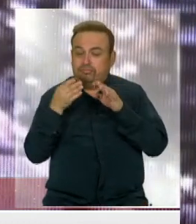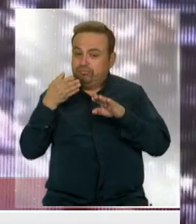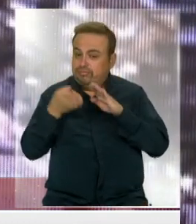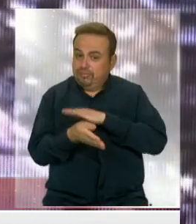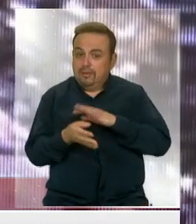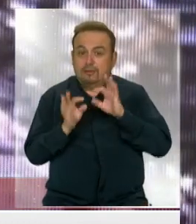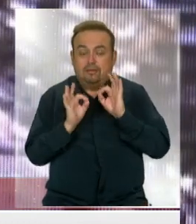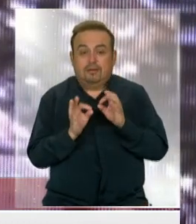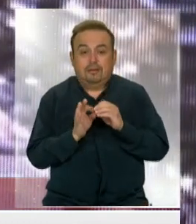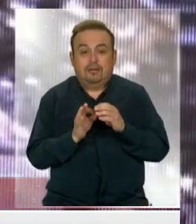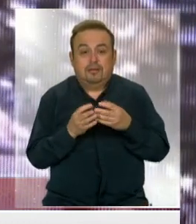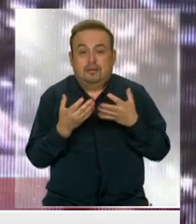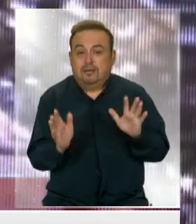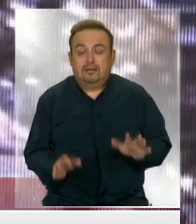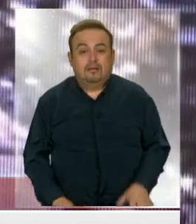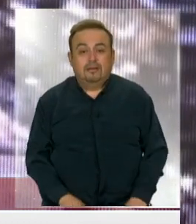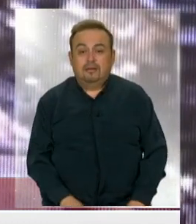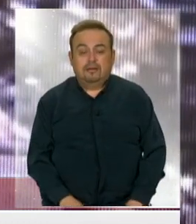ser